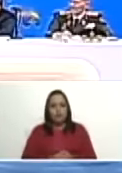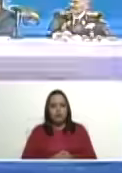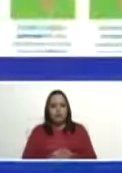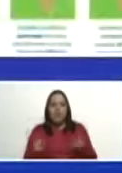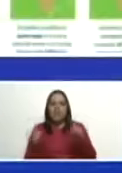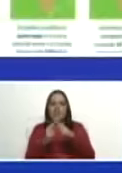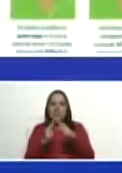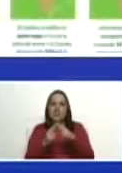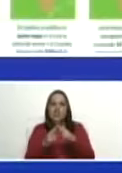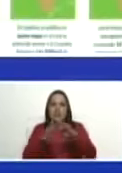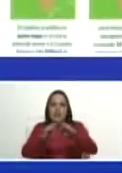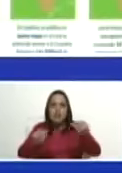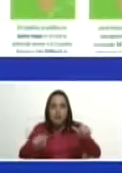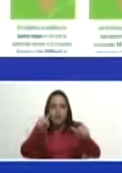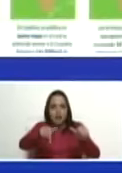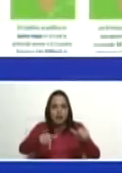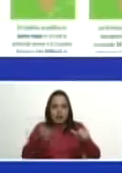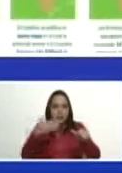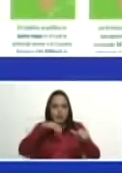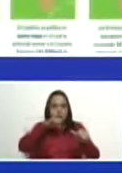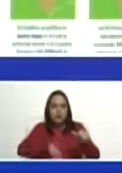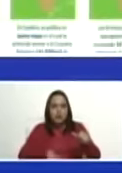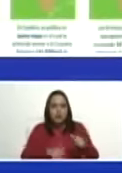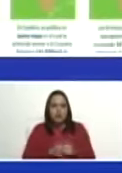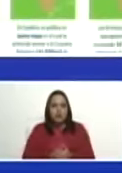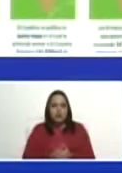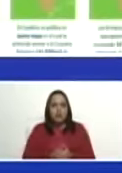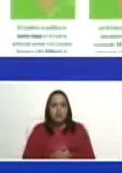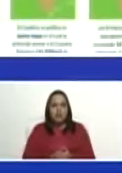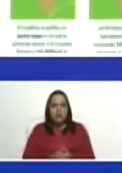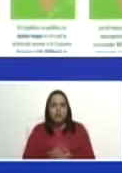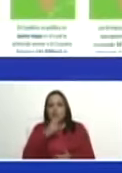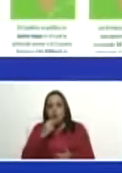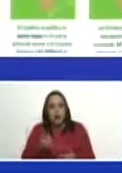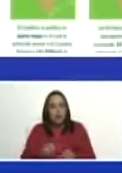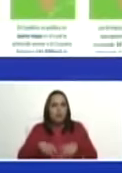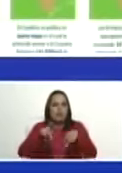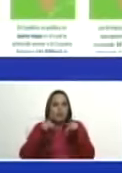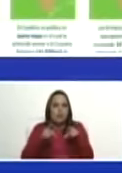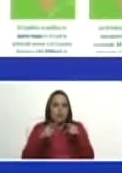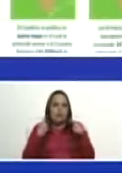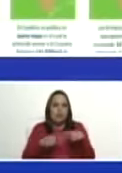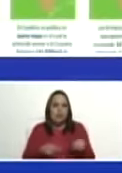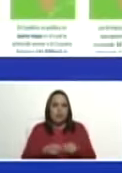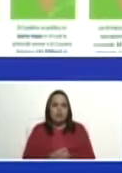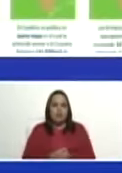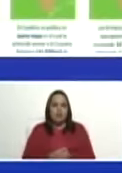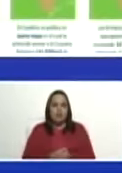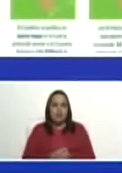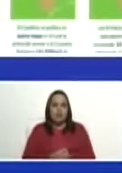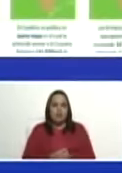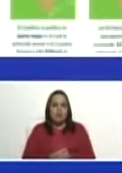conocer los territorios y que no perdió oportunidad para